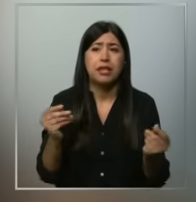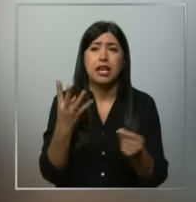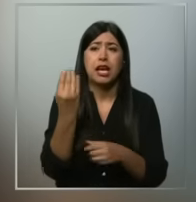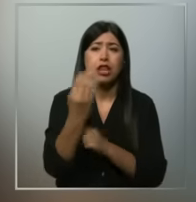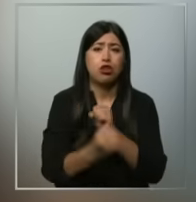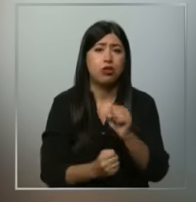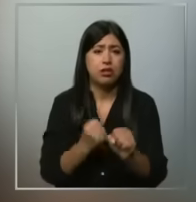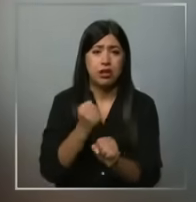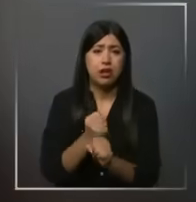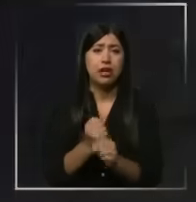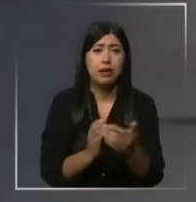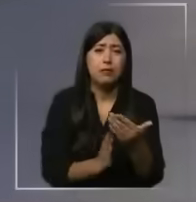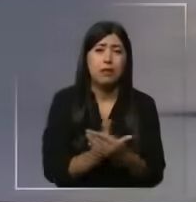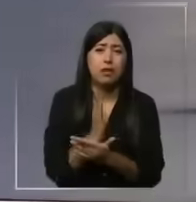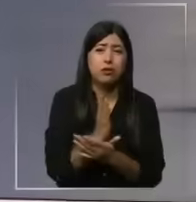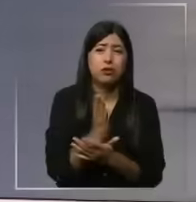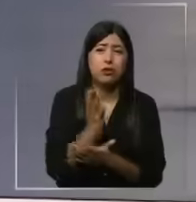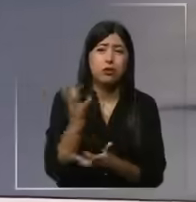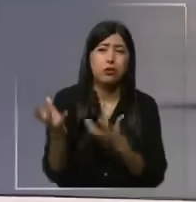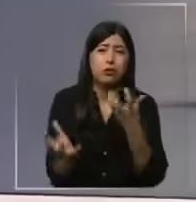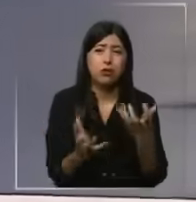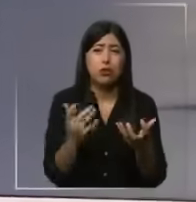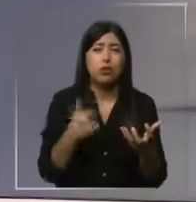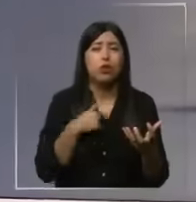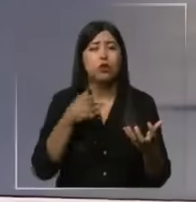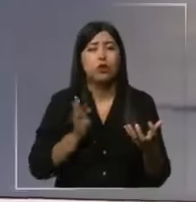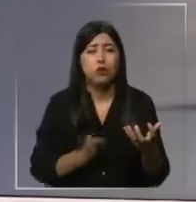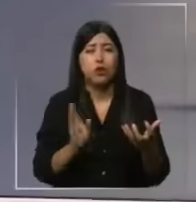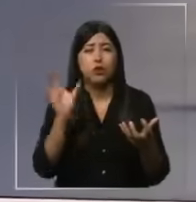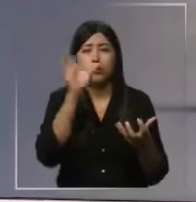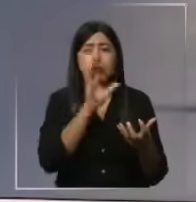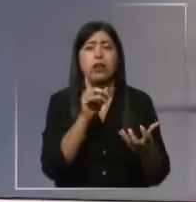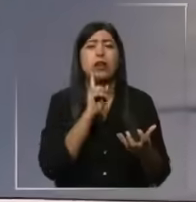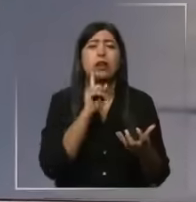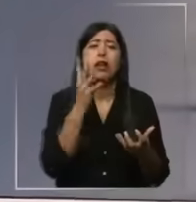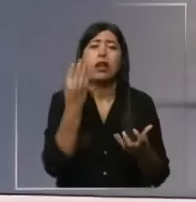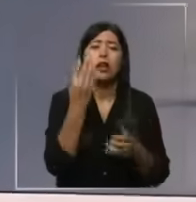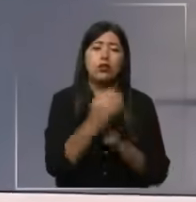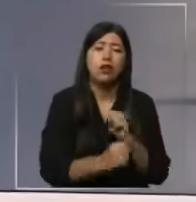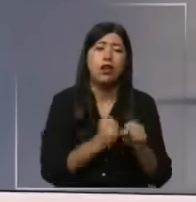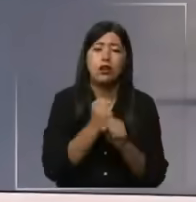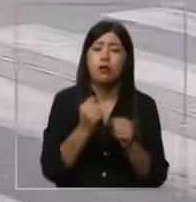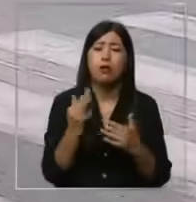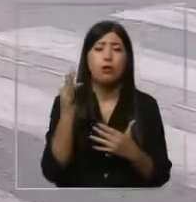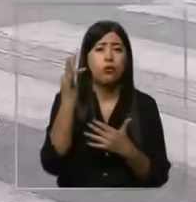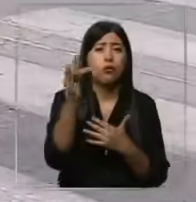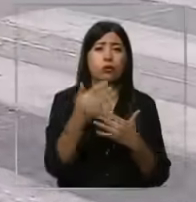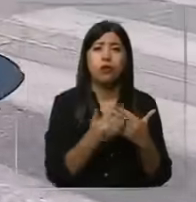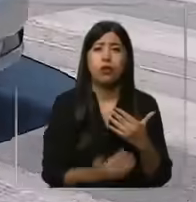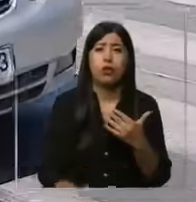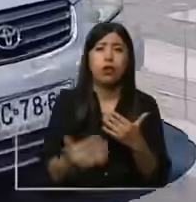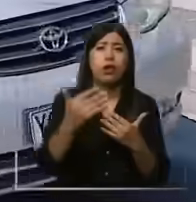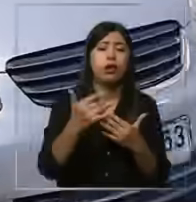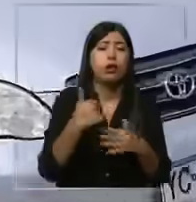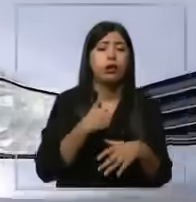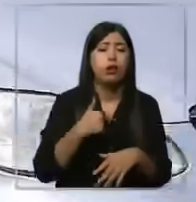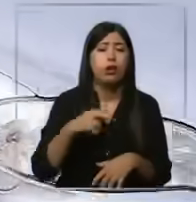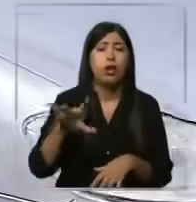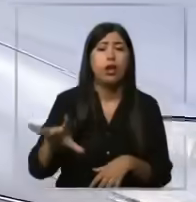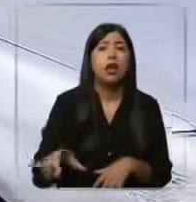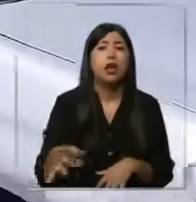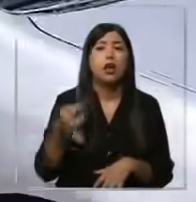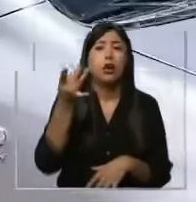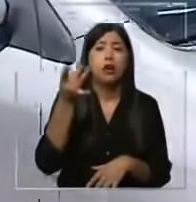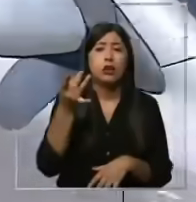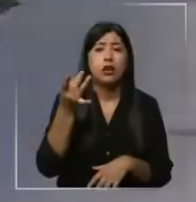cuando comenzó el incendio. No voy a parar de buscar a mi hermana, tiene 14 años, tiene toda la vida por delante, hasta encontrar algo que me